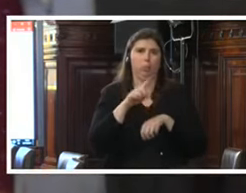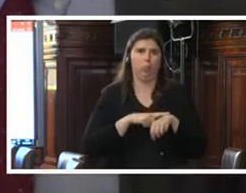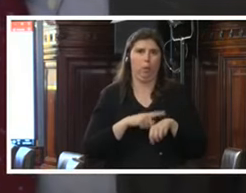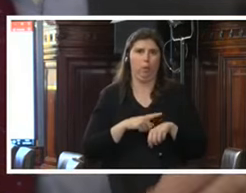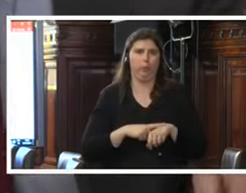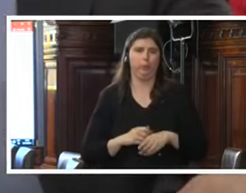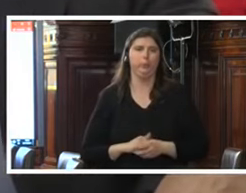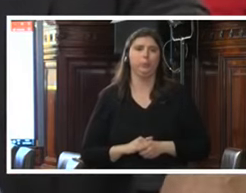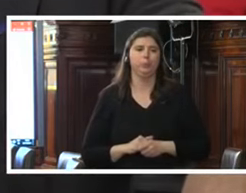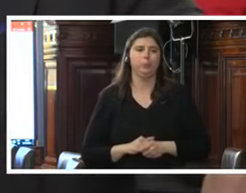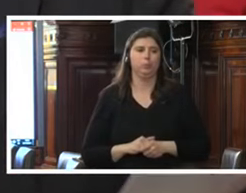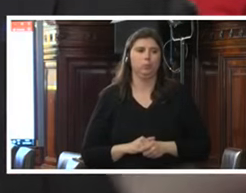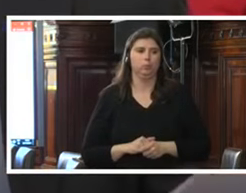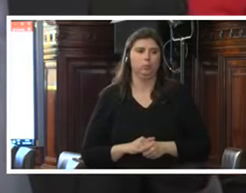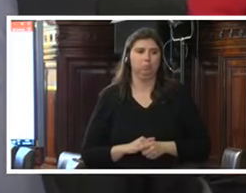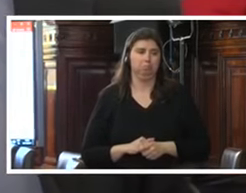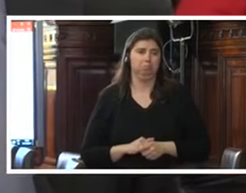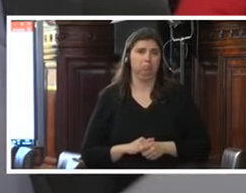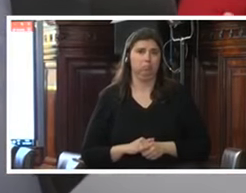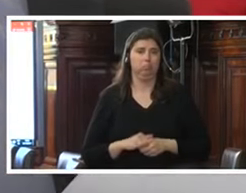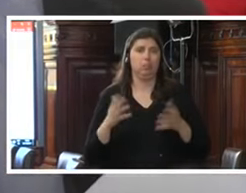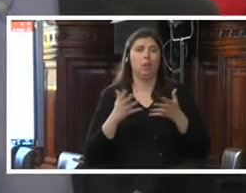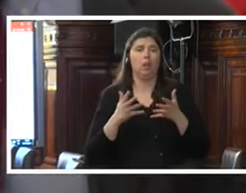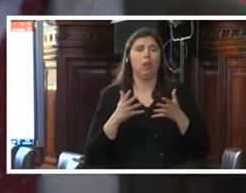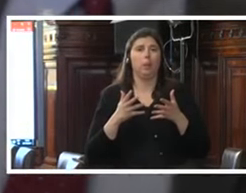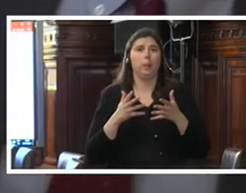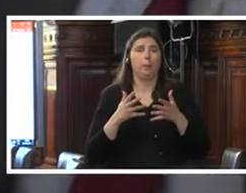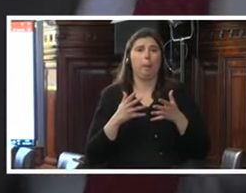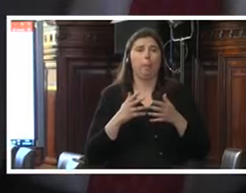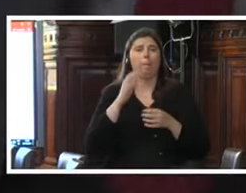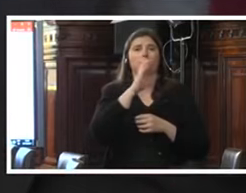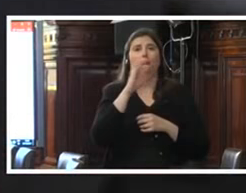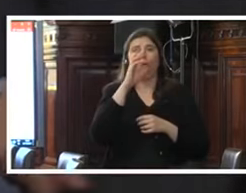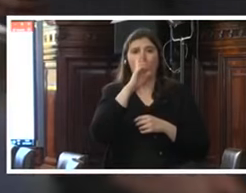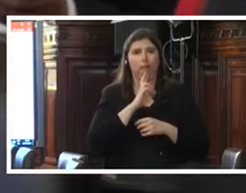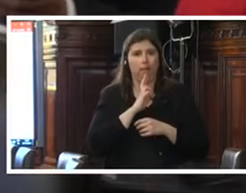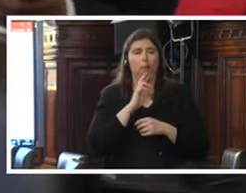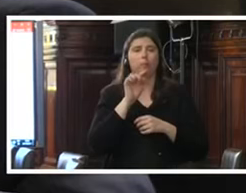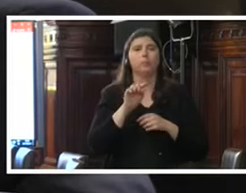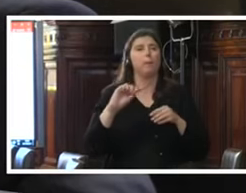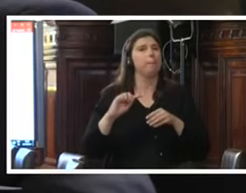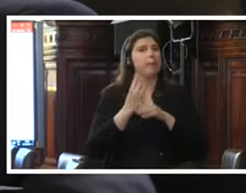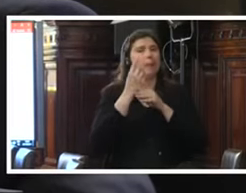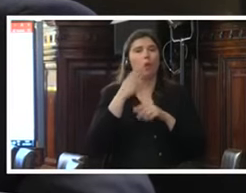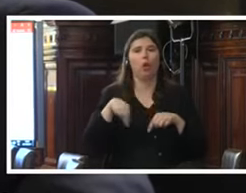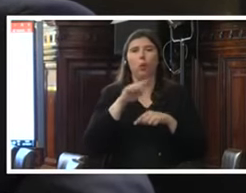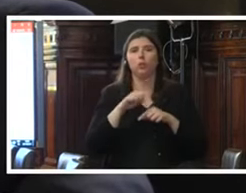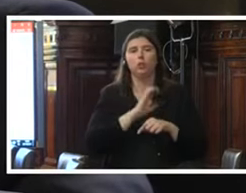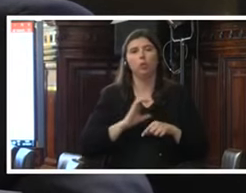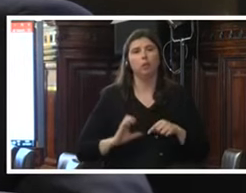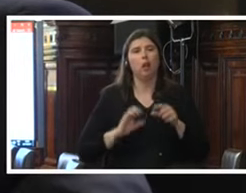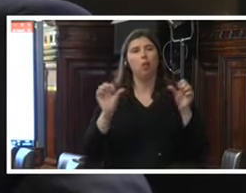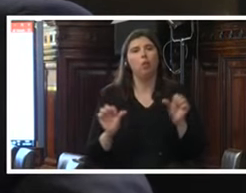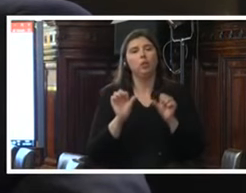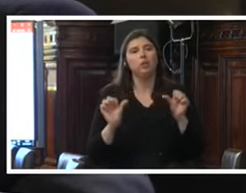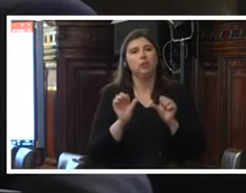bueno de mi parte les brindaría algunas acotaciones de la realidad costarricense en principio reconocer que nuestro estado ha realizado algunos